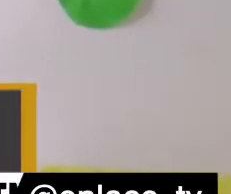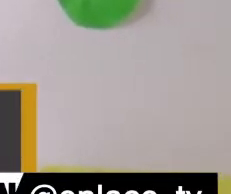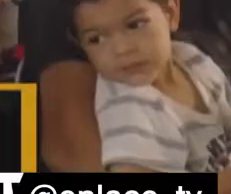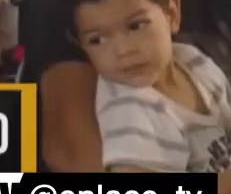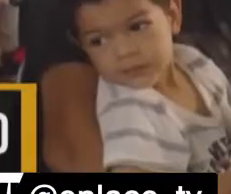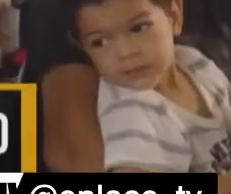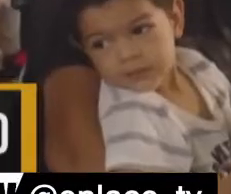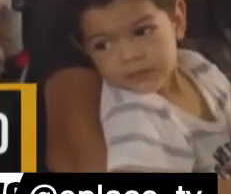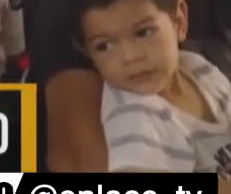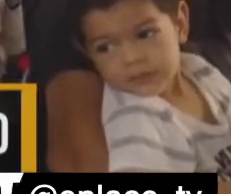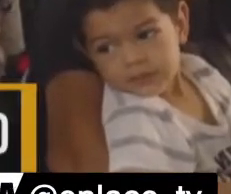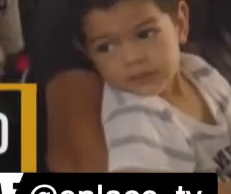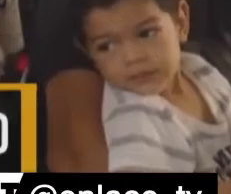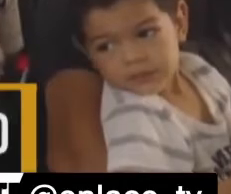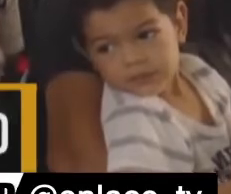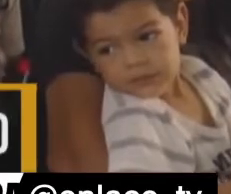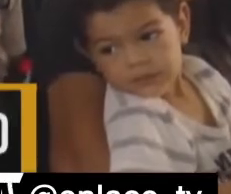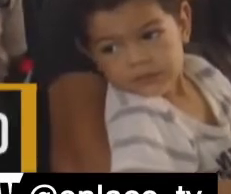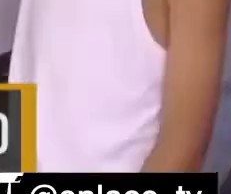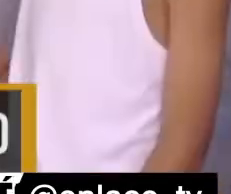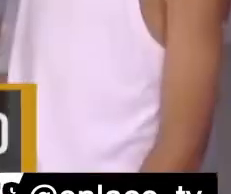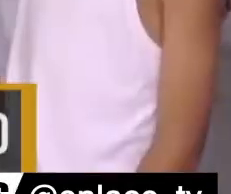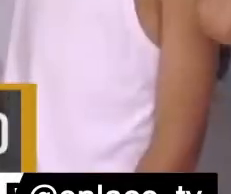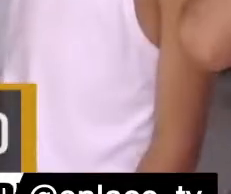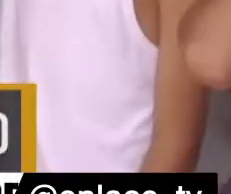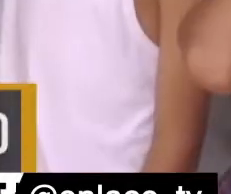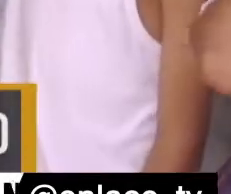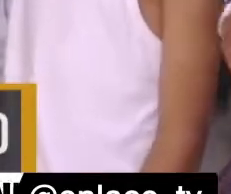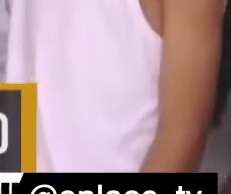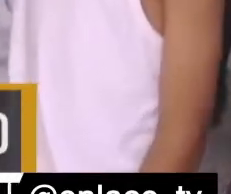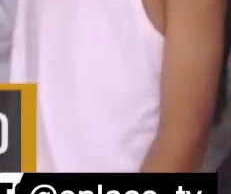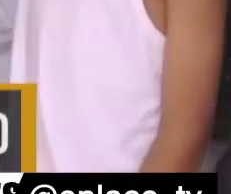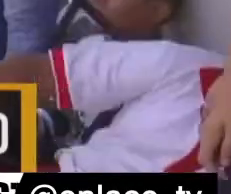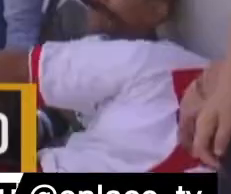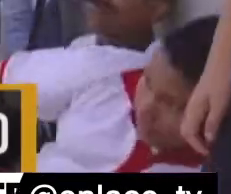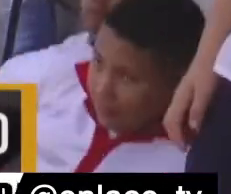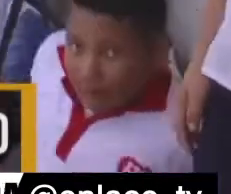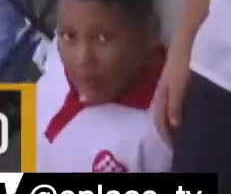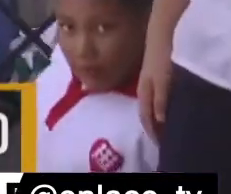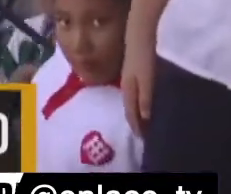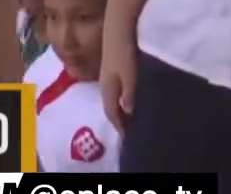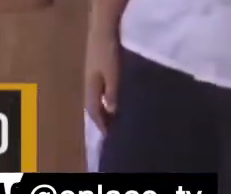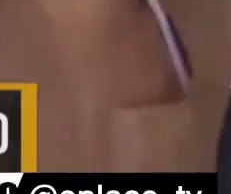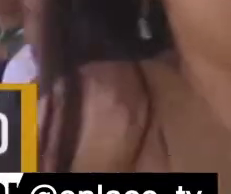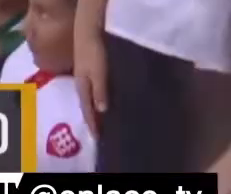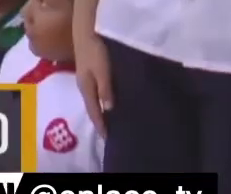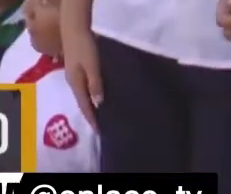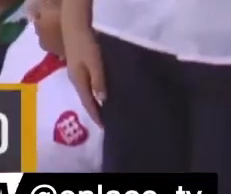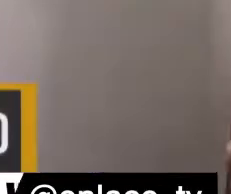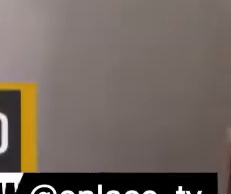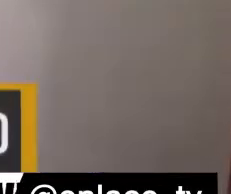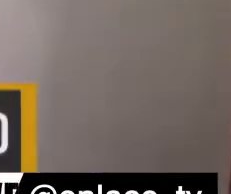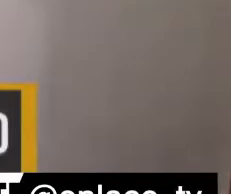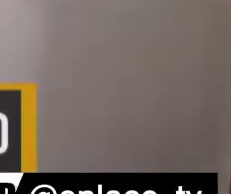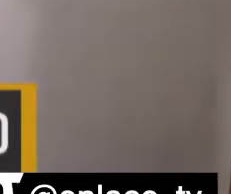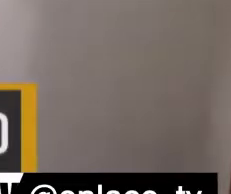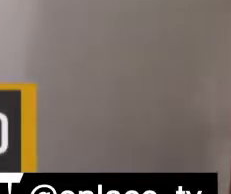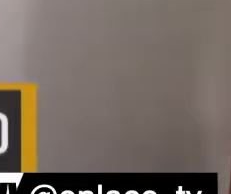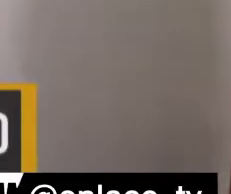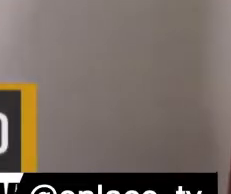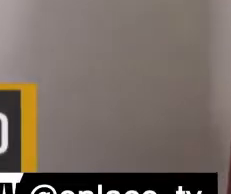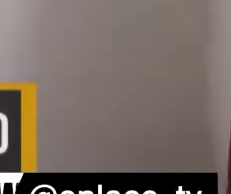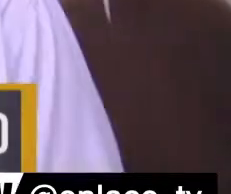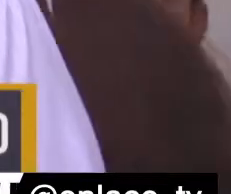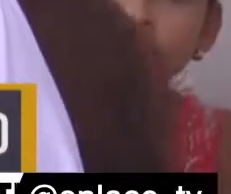de Fe y Alegría, donde los más pequeños han mostrado sus habilidades en el concurso denominado Megacuento. El coordinador de la jornada ha hablado para